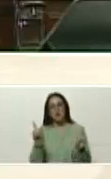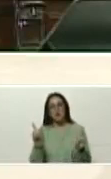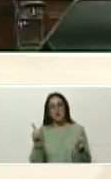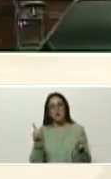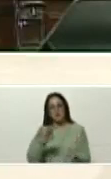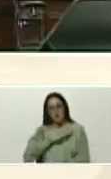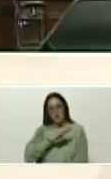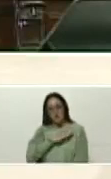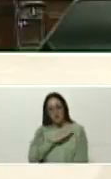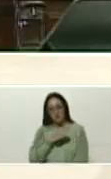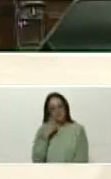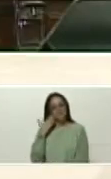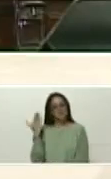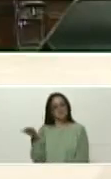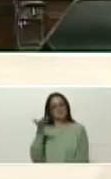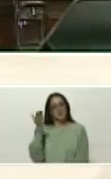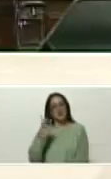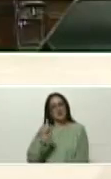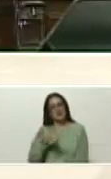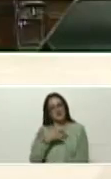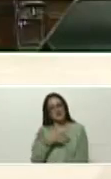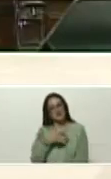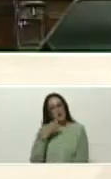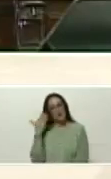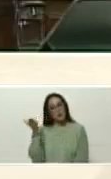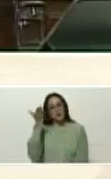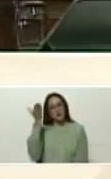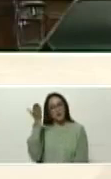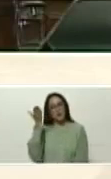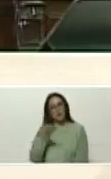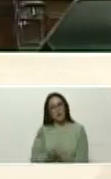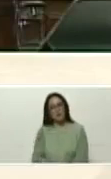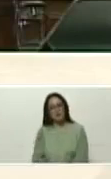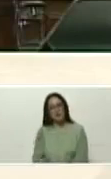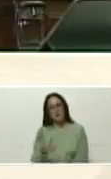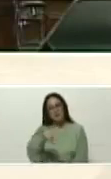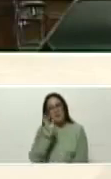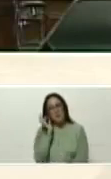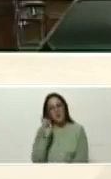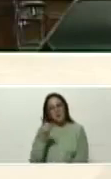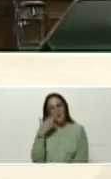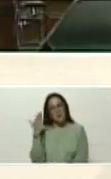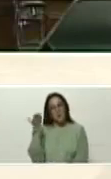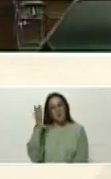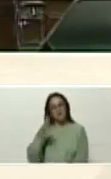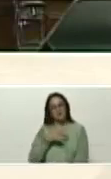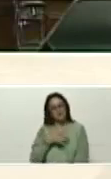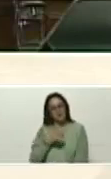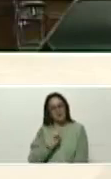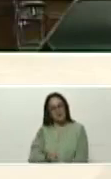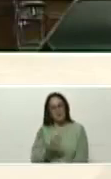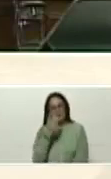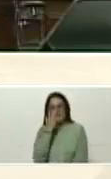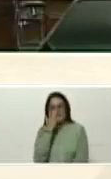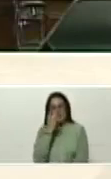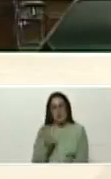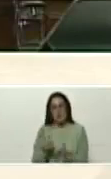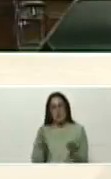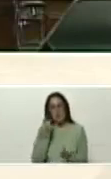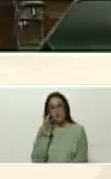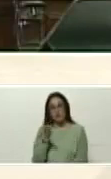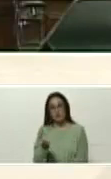nuestra. Orgullosos tenemos que sentirnos. Y ustedes, mujeres orgullosas también, deben sentirse. Mira, libro azul y libro